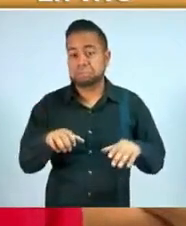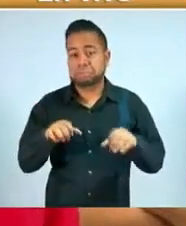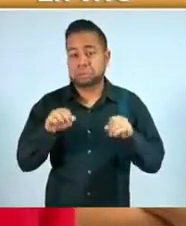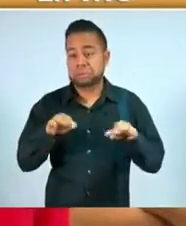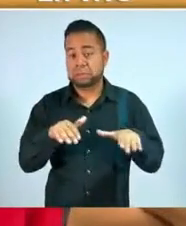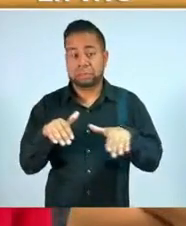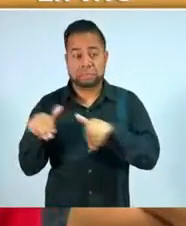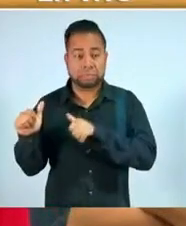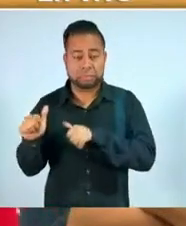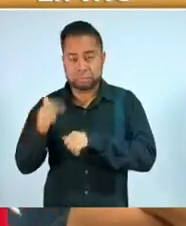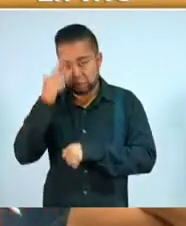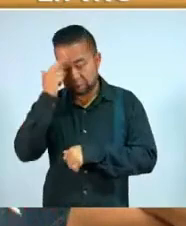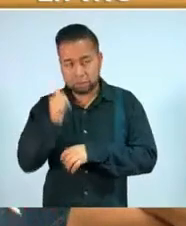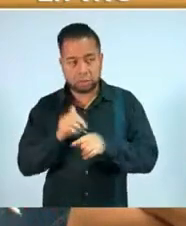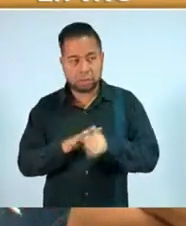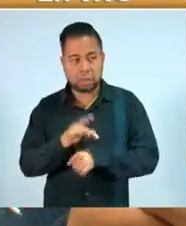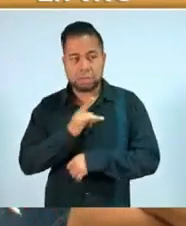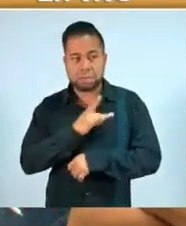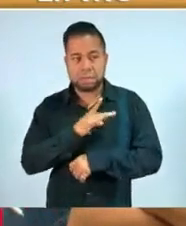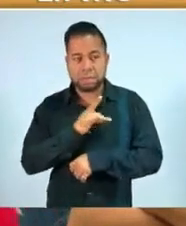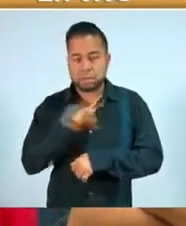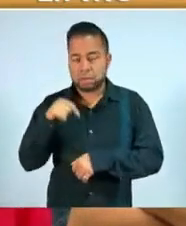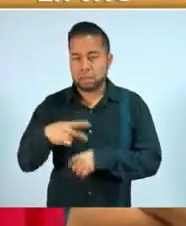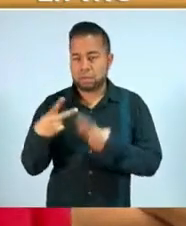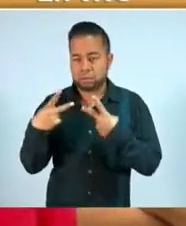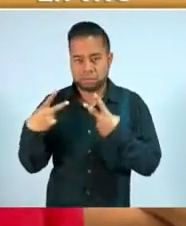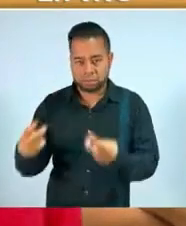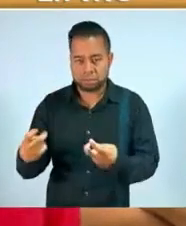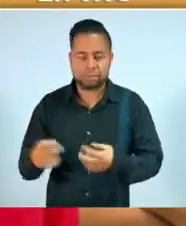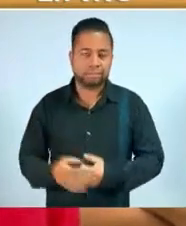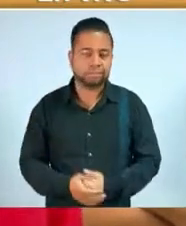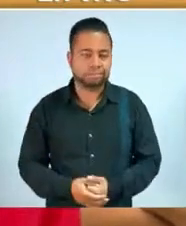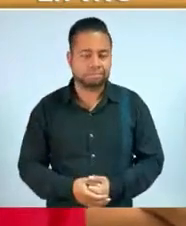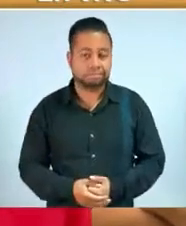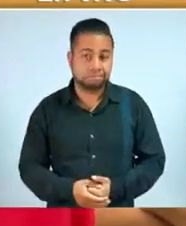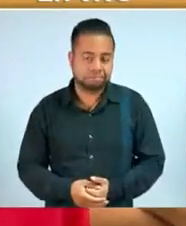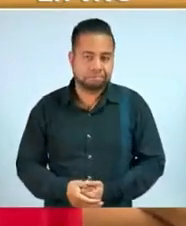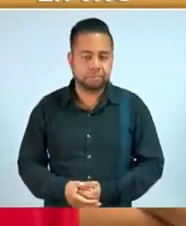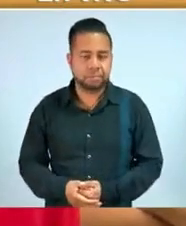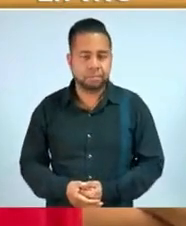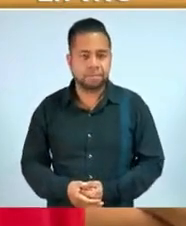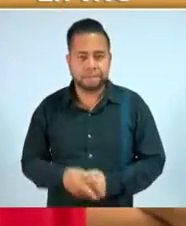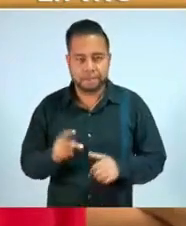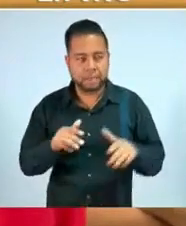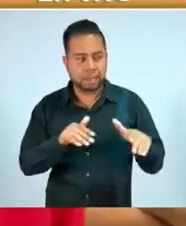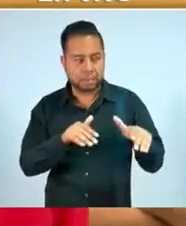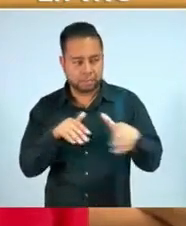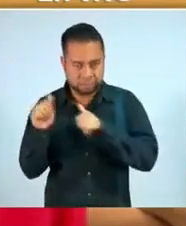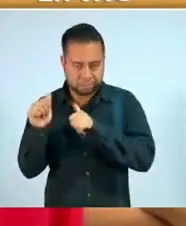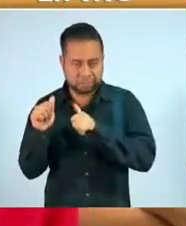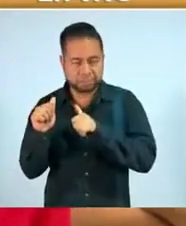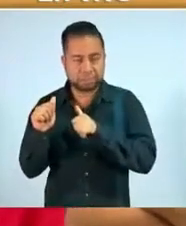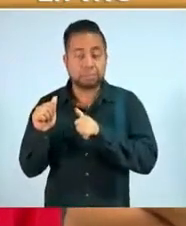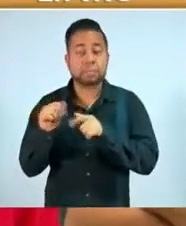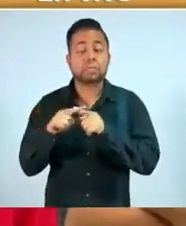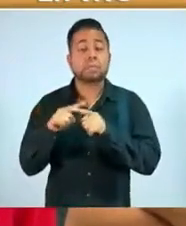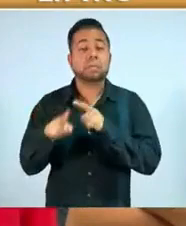central de Abastos porque tenía miedo a que lo asaltaran, ¿no? Entonces la abandonó. Y